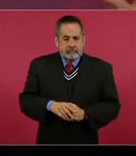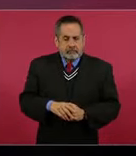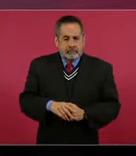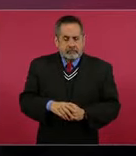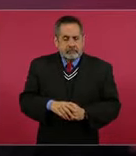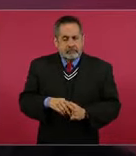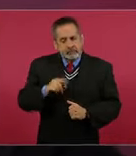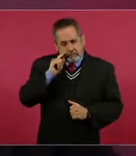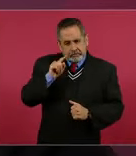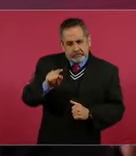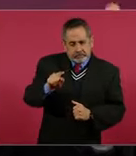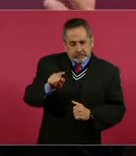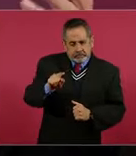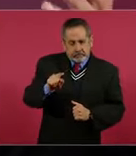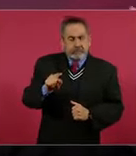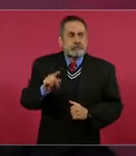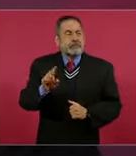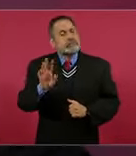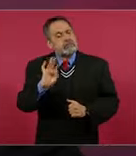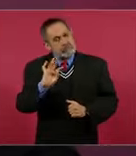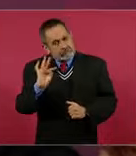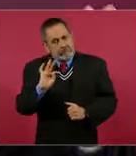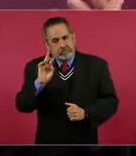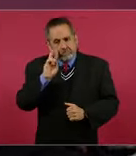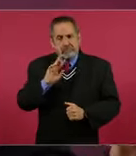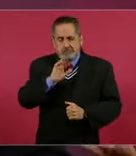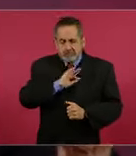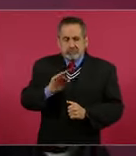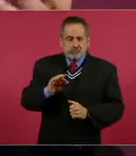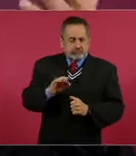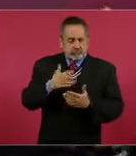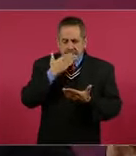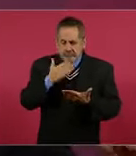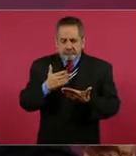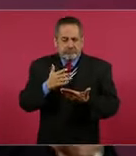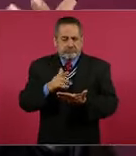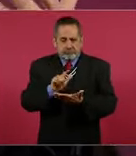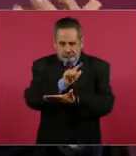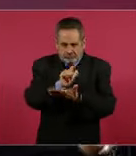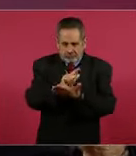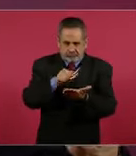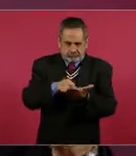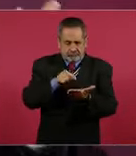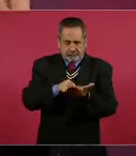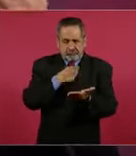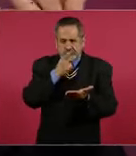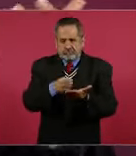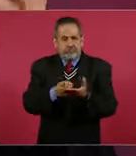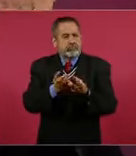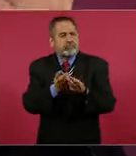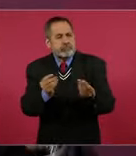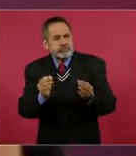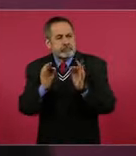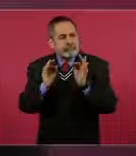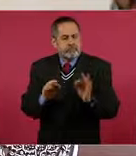se vea una salida legal, democrática, en